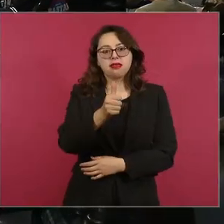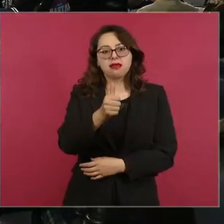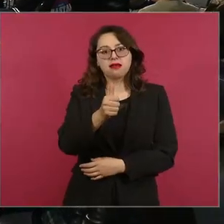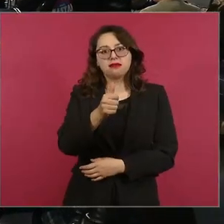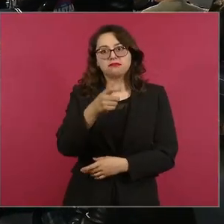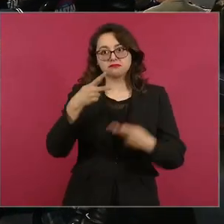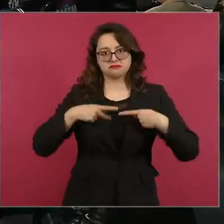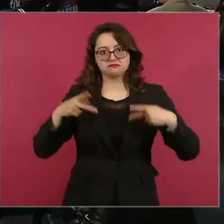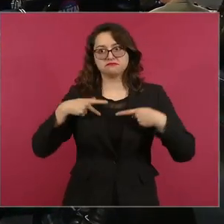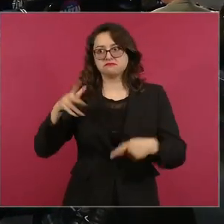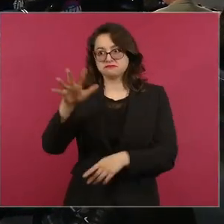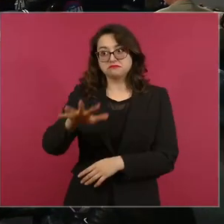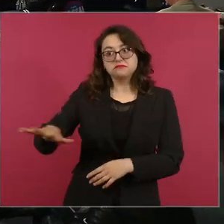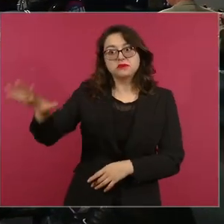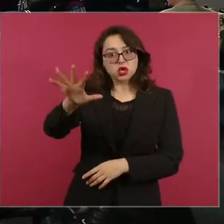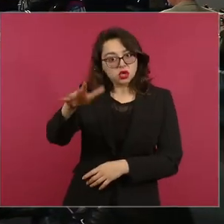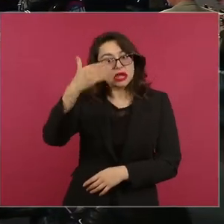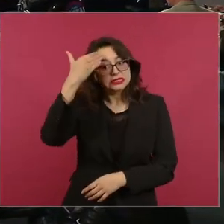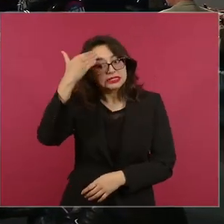No lo sabían,